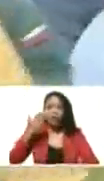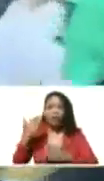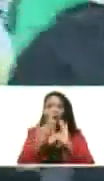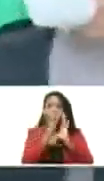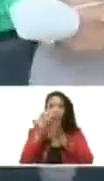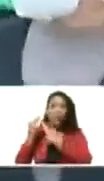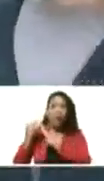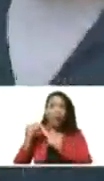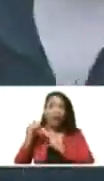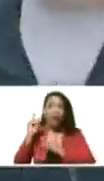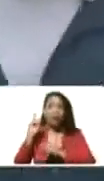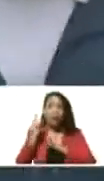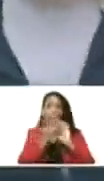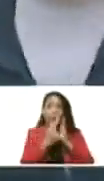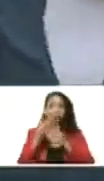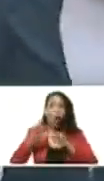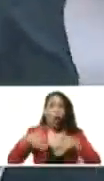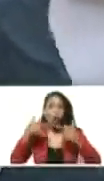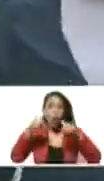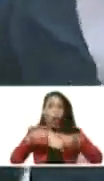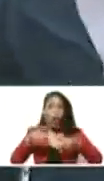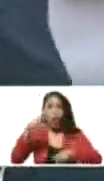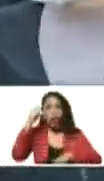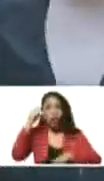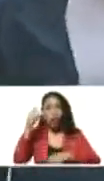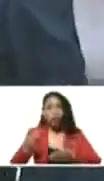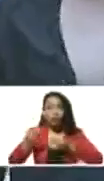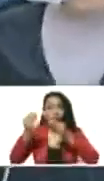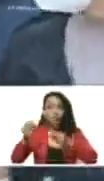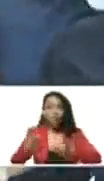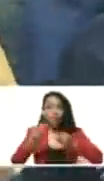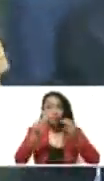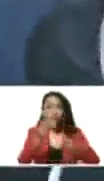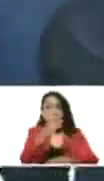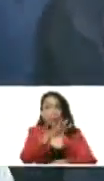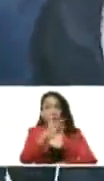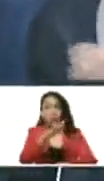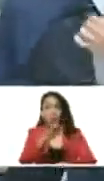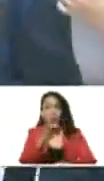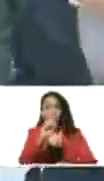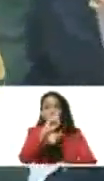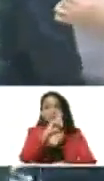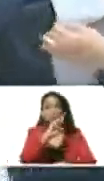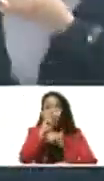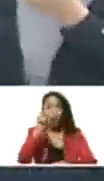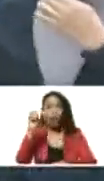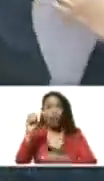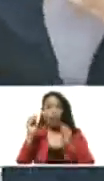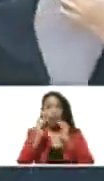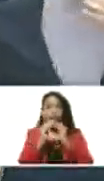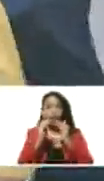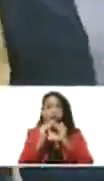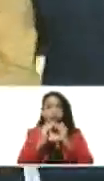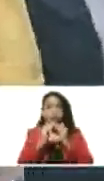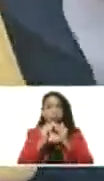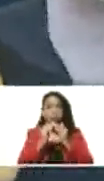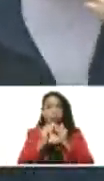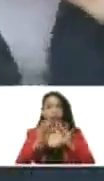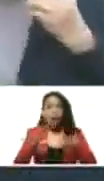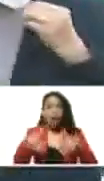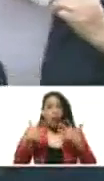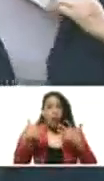Un urbanismo en el cual el día de hoy se van a entregar aproximadamente unas 120 viviendas, de las